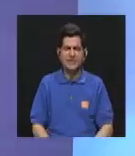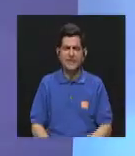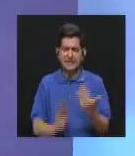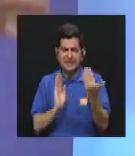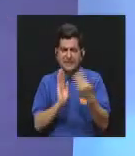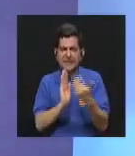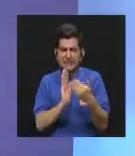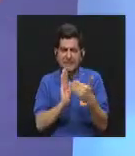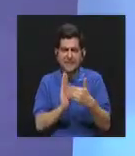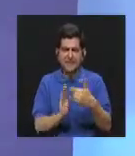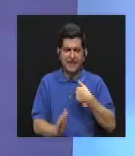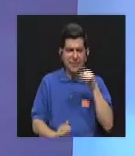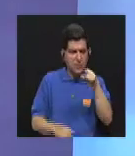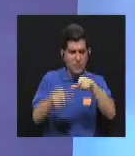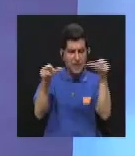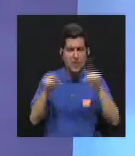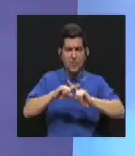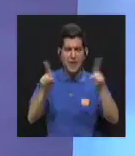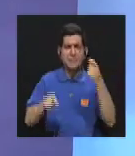que entendieran